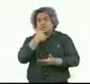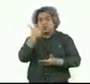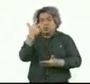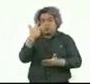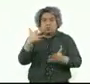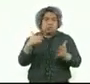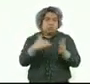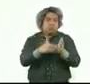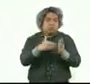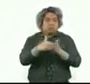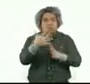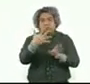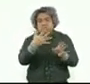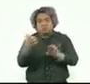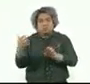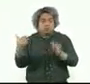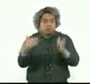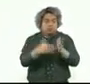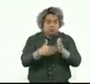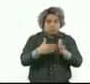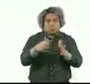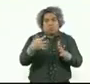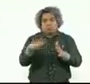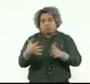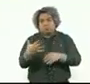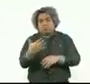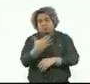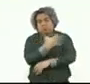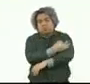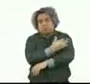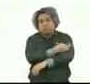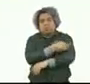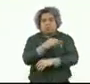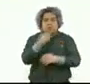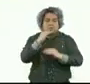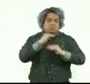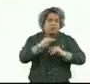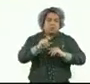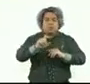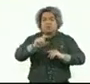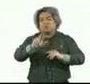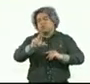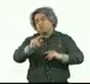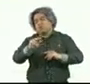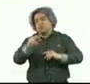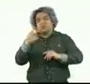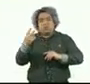personas y una tasa de vacunación del 82%,